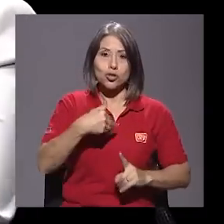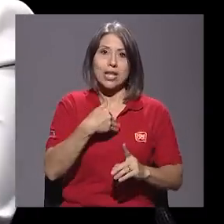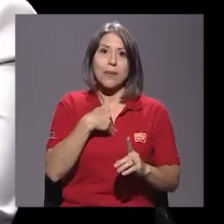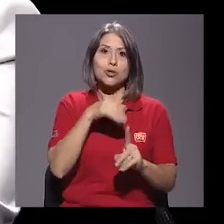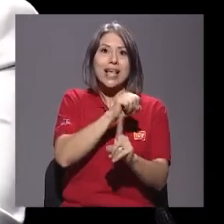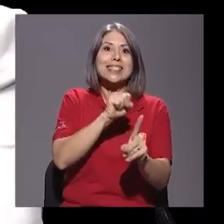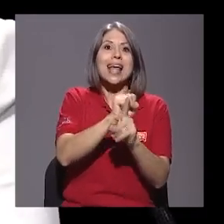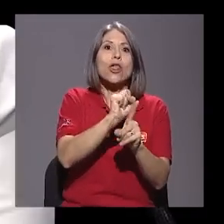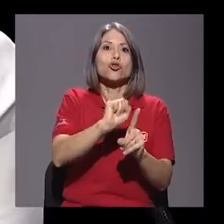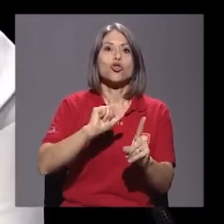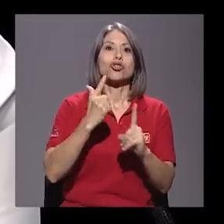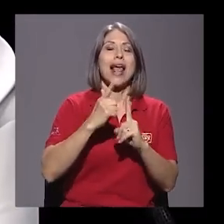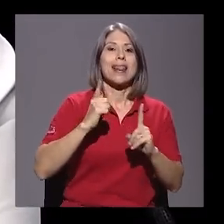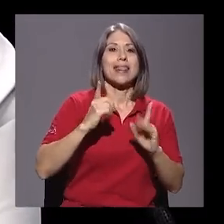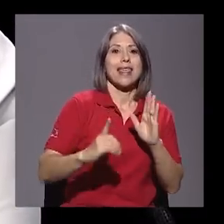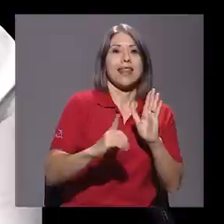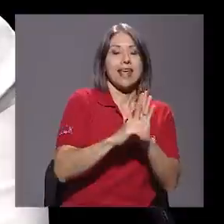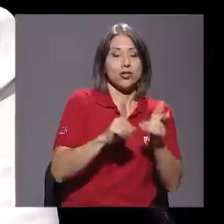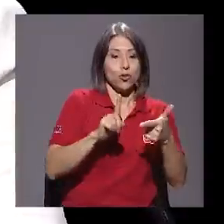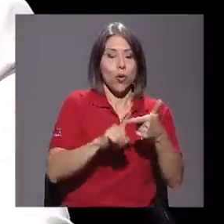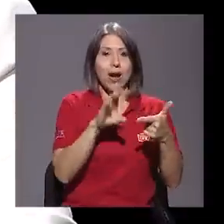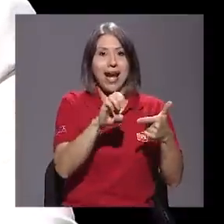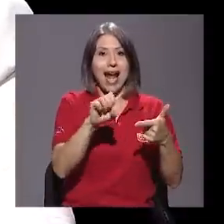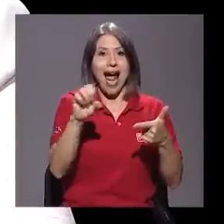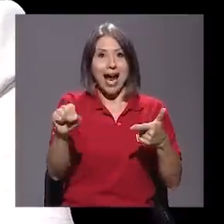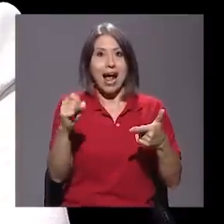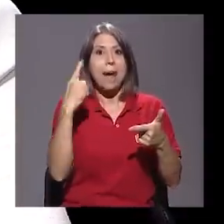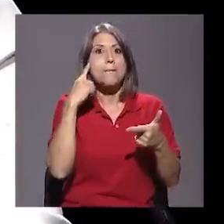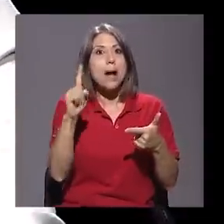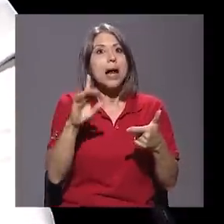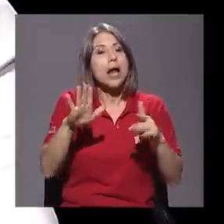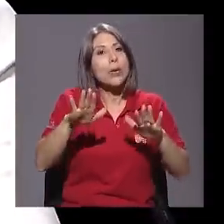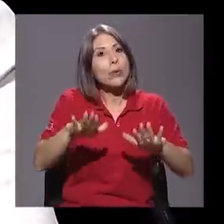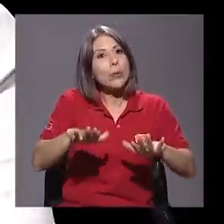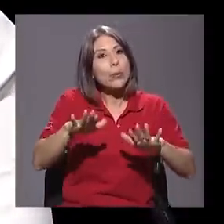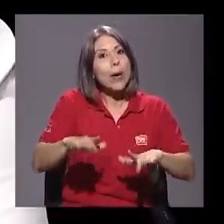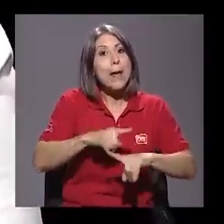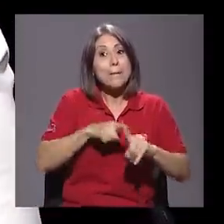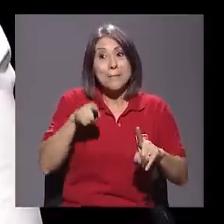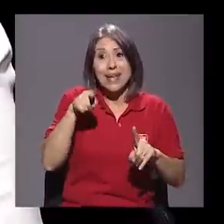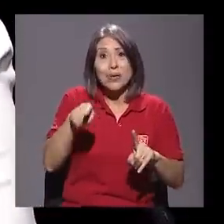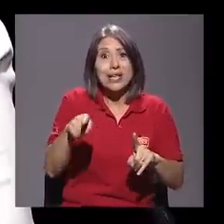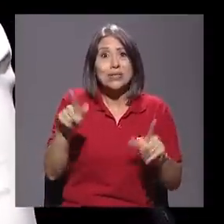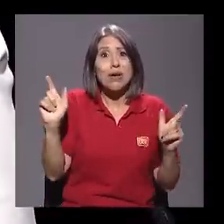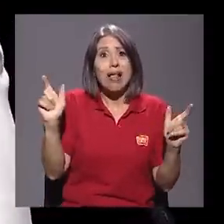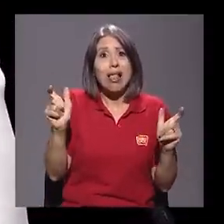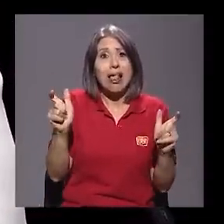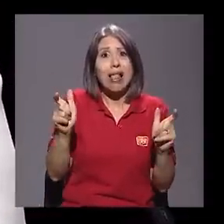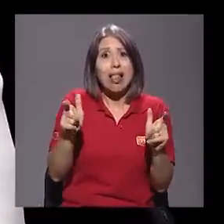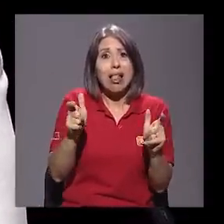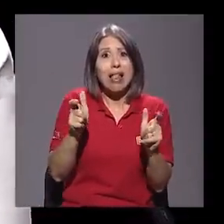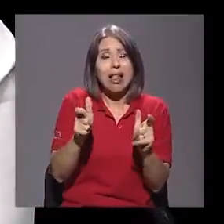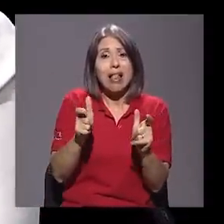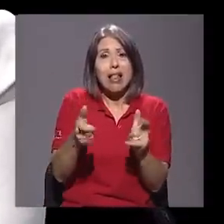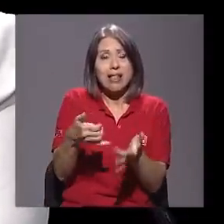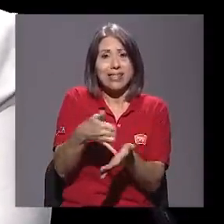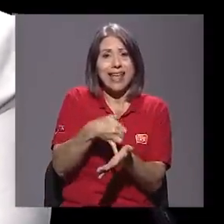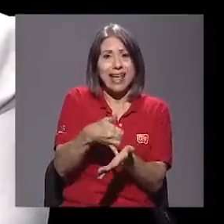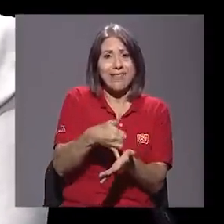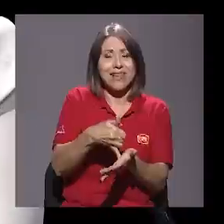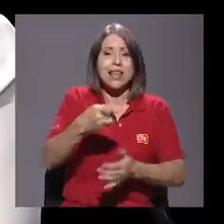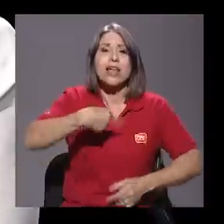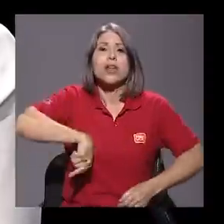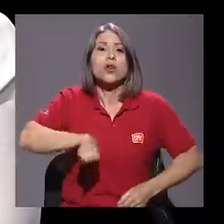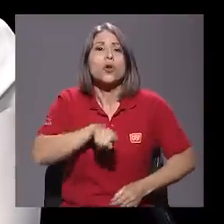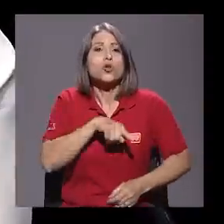Social que amortigua ese impacto, por ejemplo. Pero ese colchón cada vez es más débil, cada vez es más pequeño. Nosotros